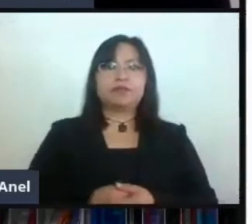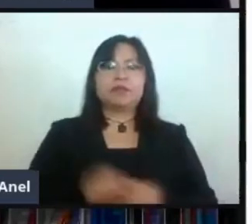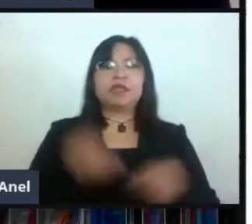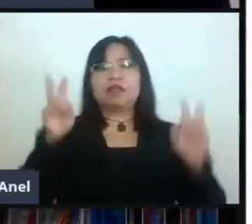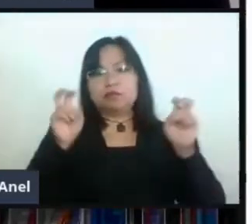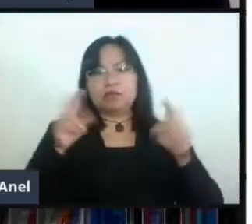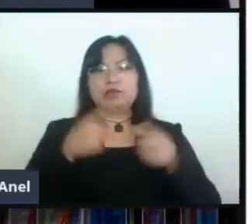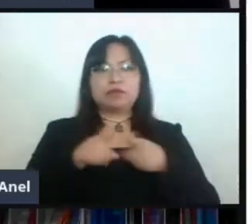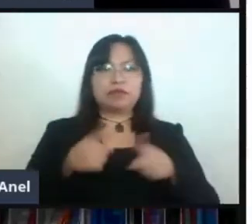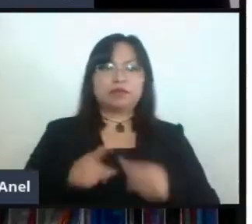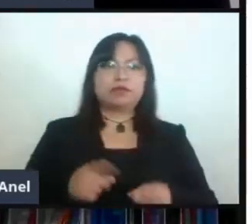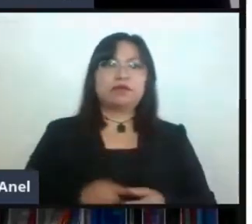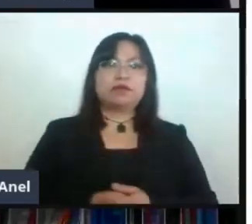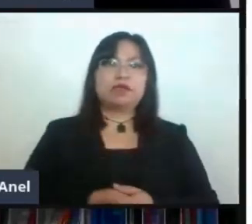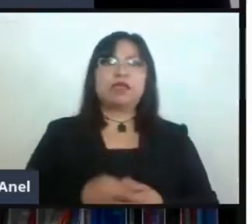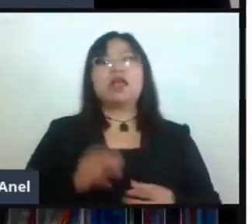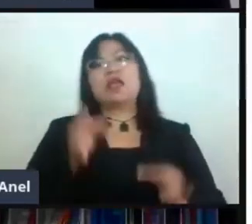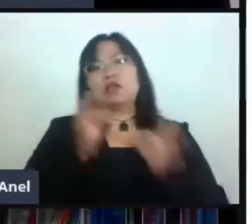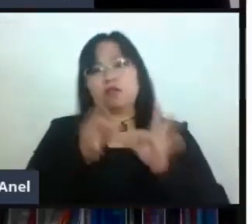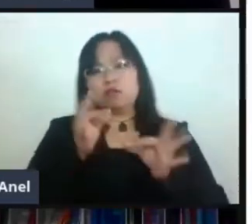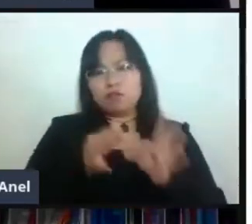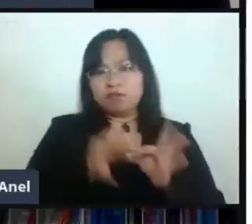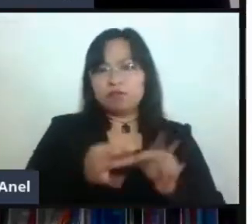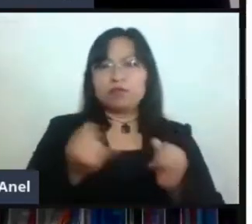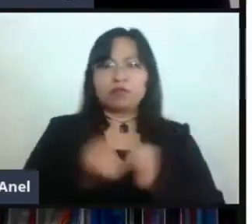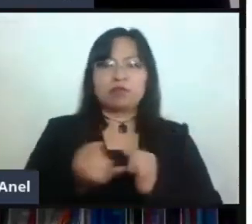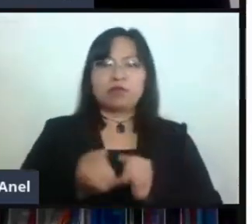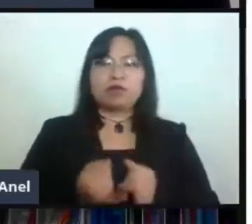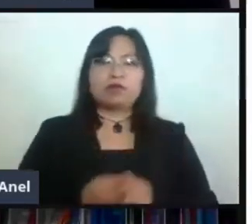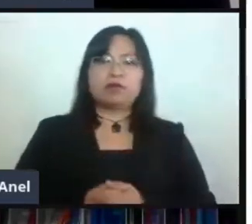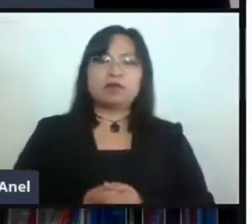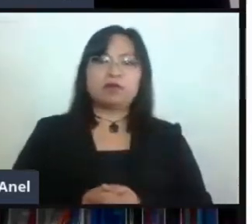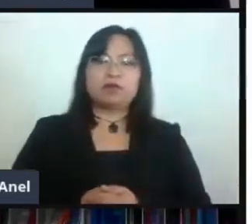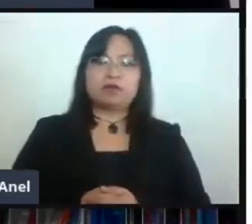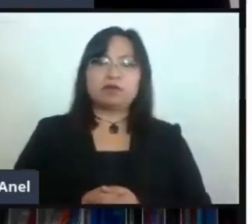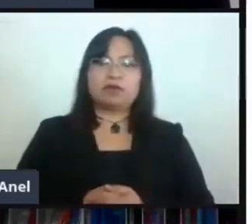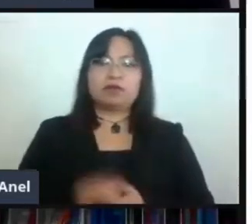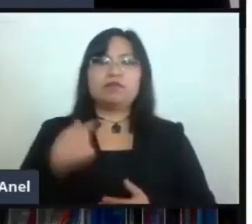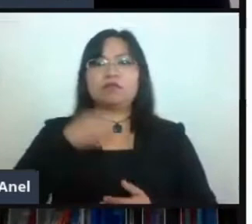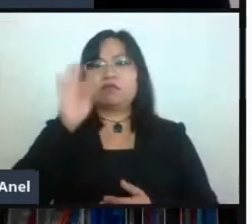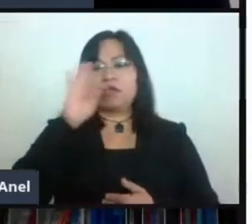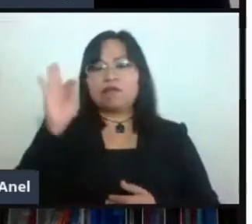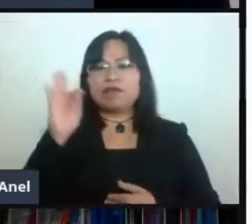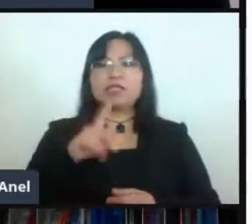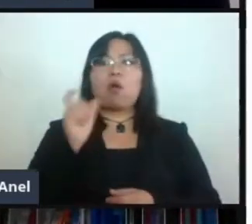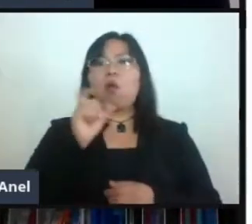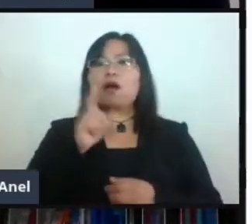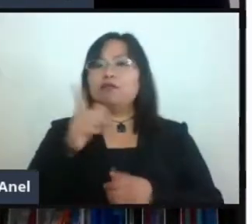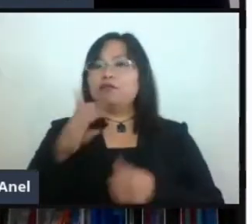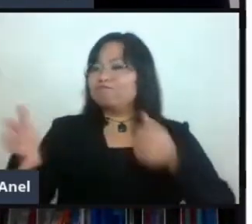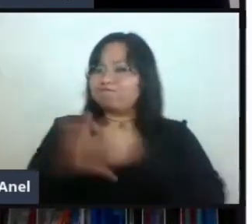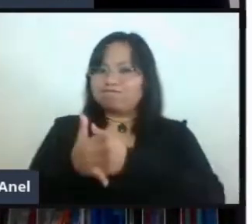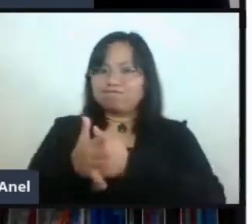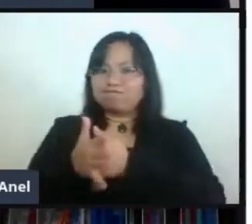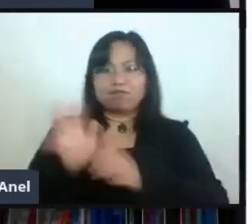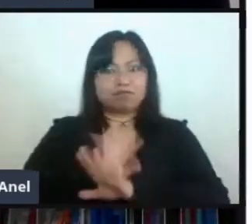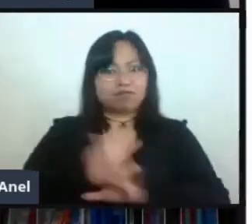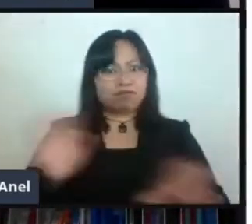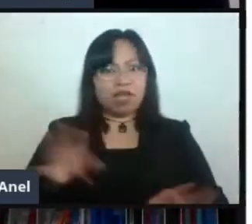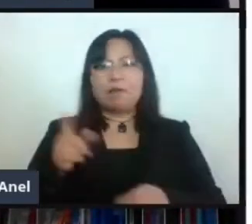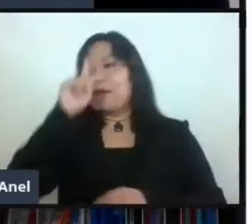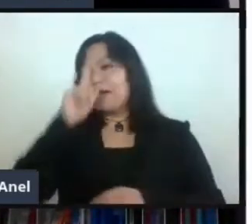ni me acuerdo qué puntuación tiene, pero, en fin, puedo ponerle la fecha límite, que puede ser para el 22 de